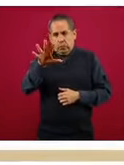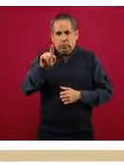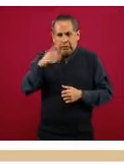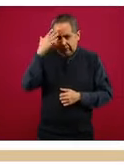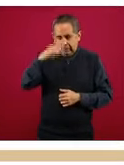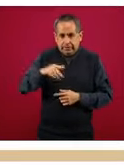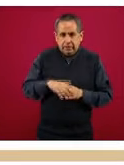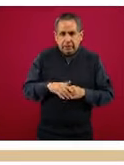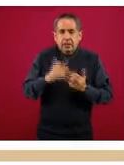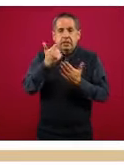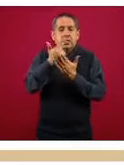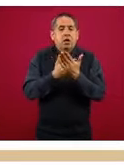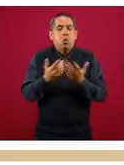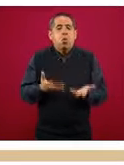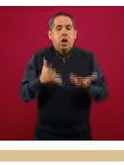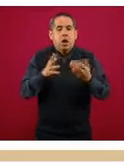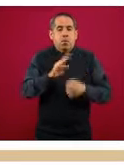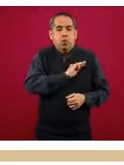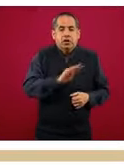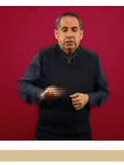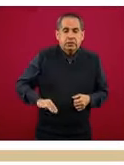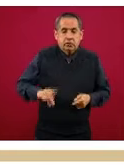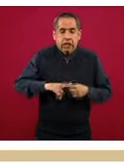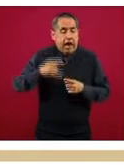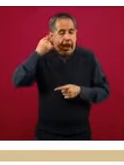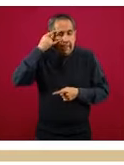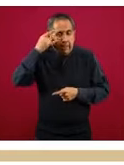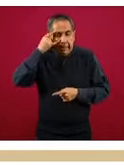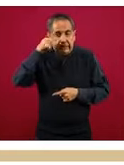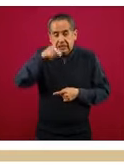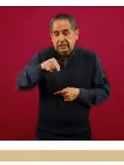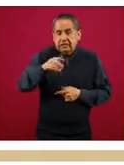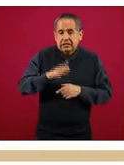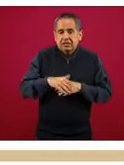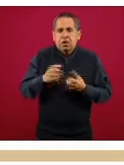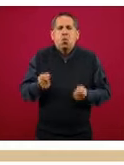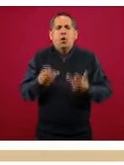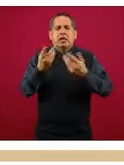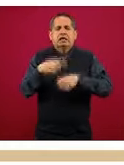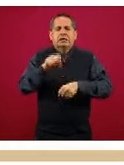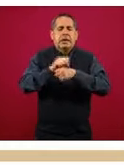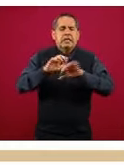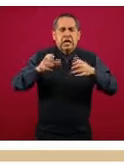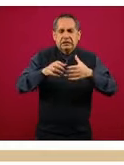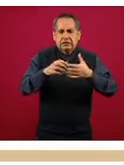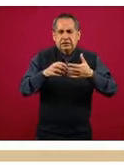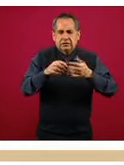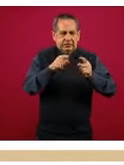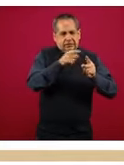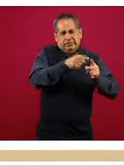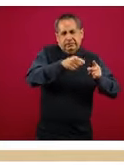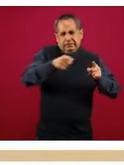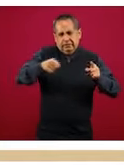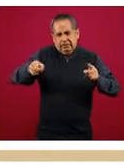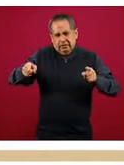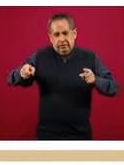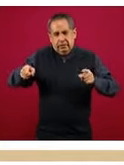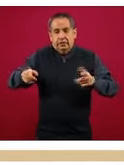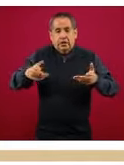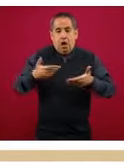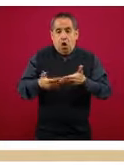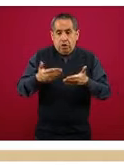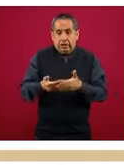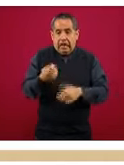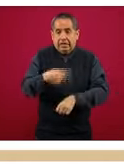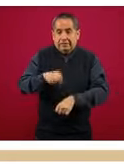decir, aquí está la lista de los municipios, en este caso es Campeche, y aquí están las semanas epidemiológicas. En este momento